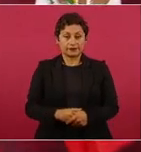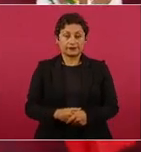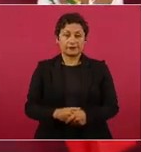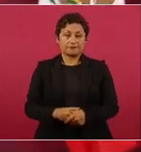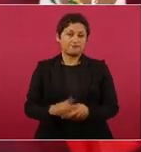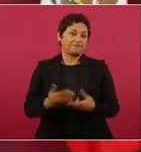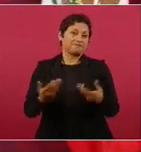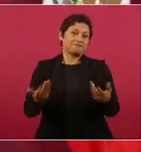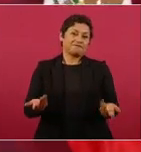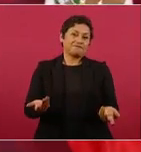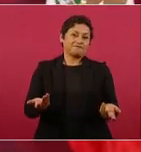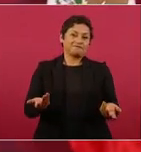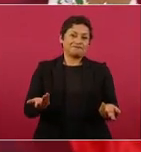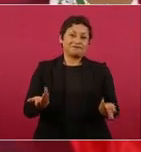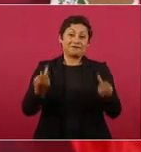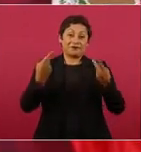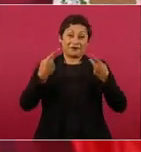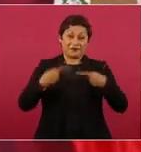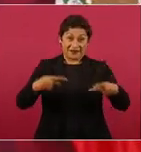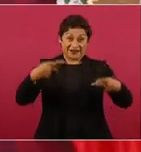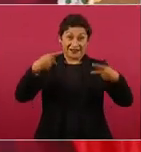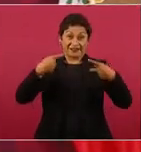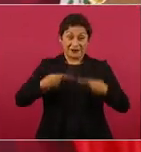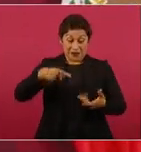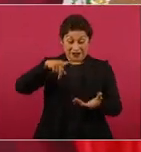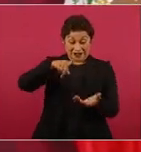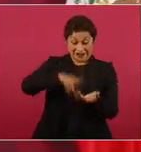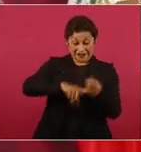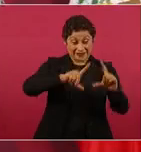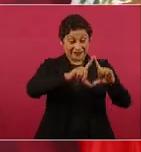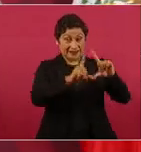La gente está en México